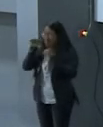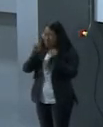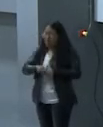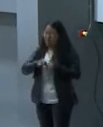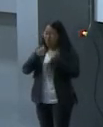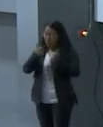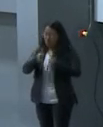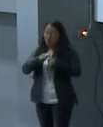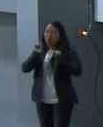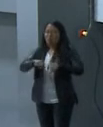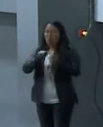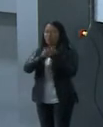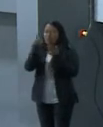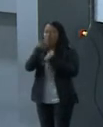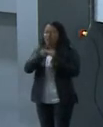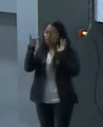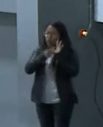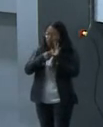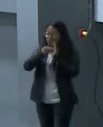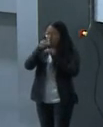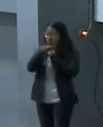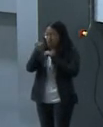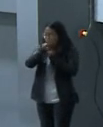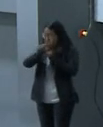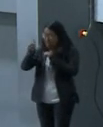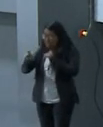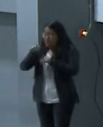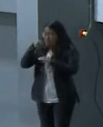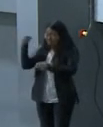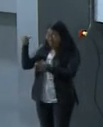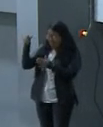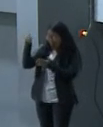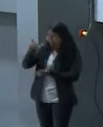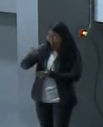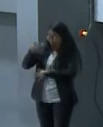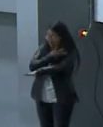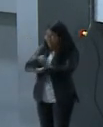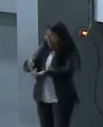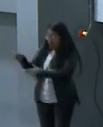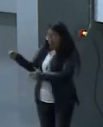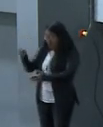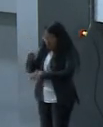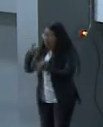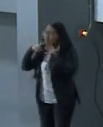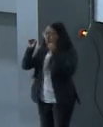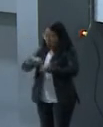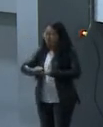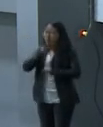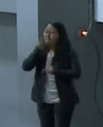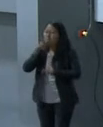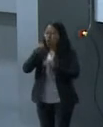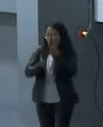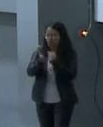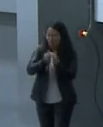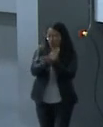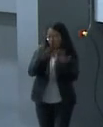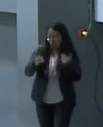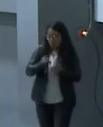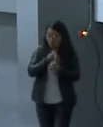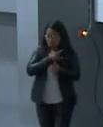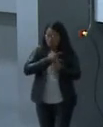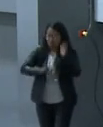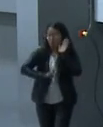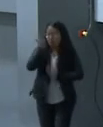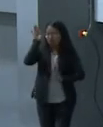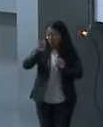los 2.226 millones que ingresaron, ¿sí?, por supuesto, se puedan invertir a mejorar las condiciones. Una cosa adicional,